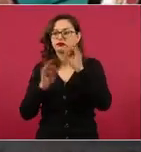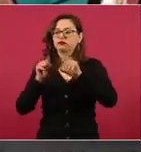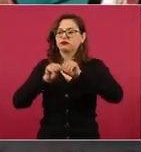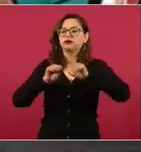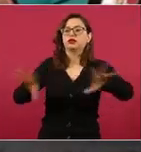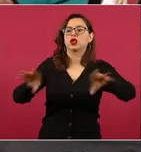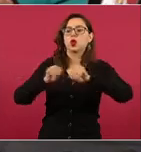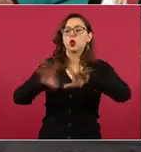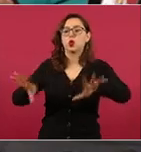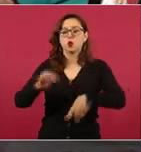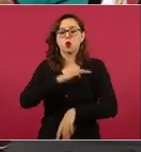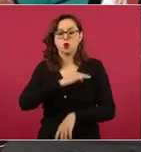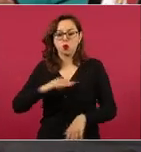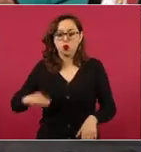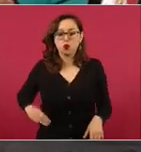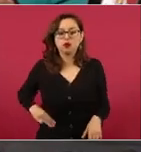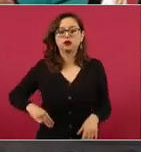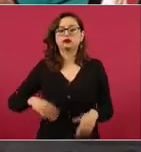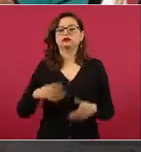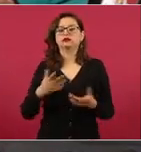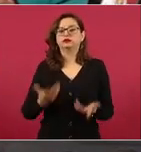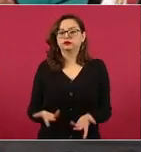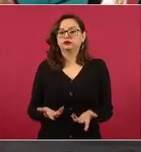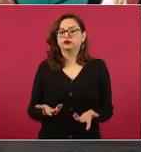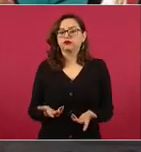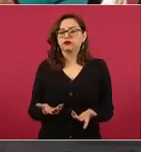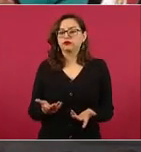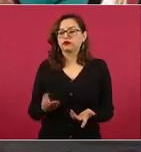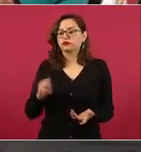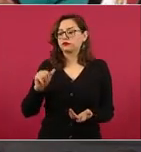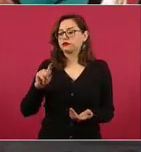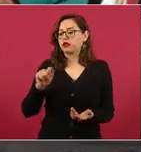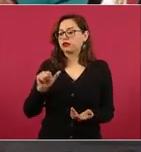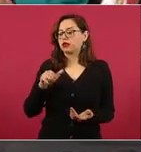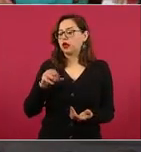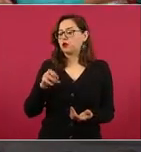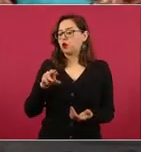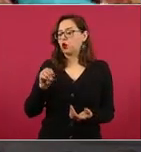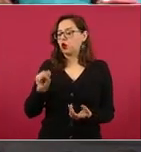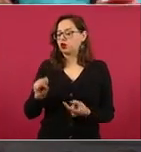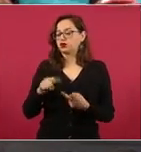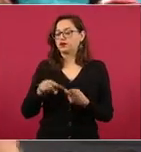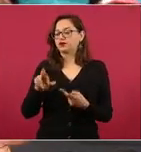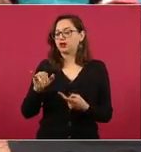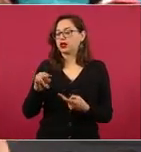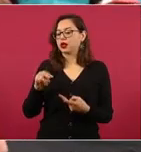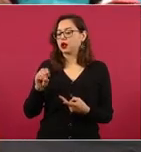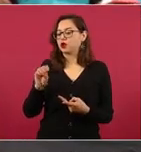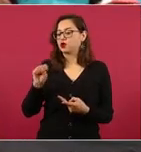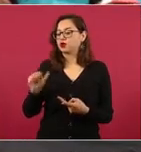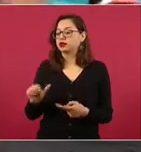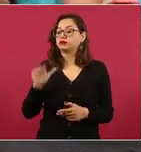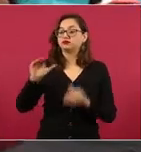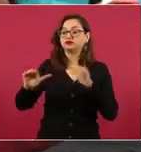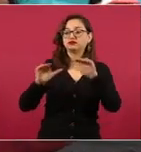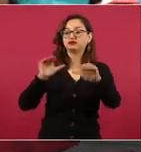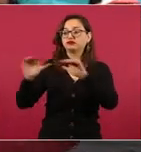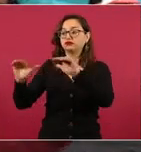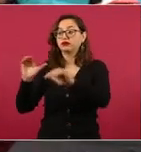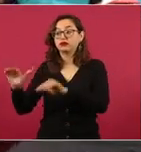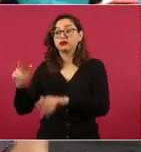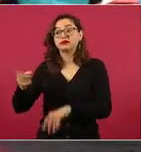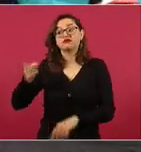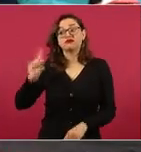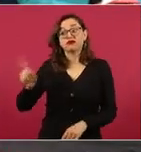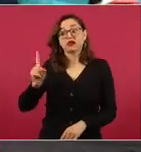controlaba, y también de Matamoros, parte de Reynosa, con votar a favor del candidato de un partido,